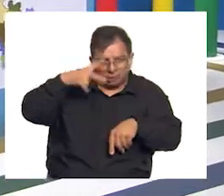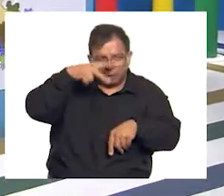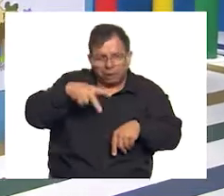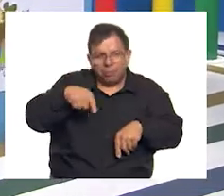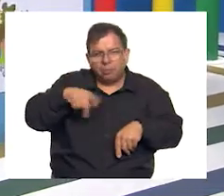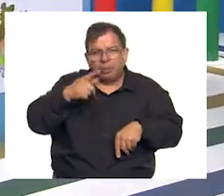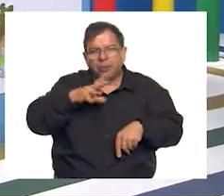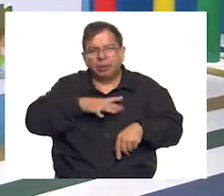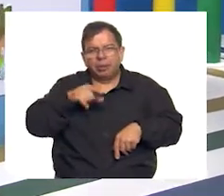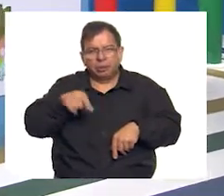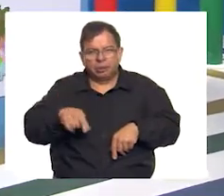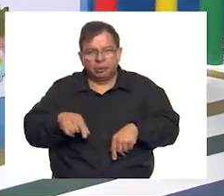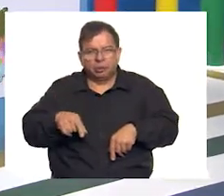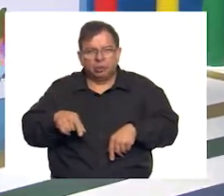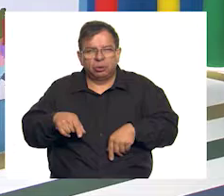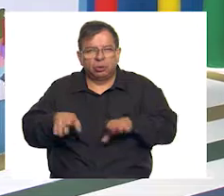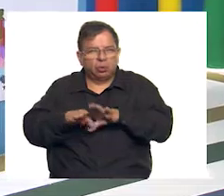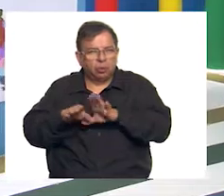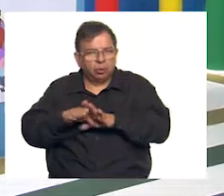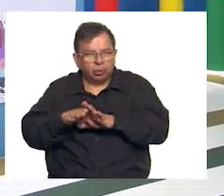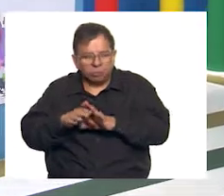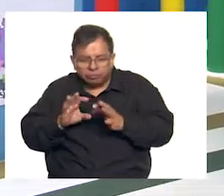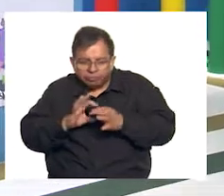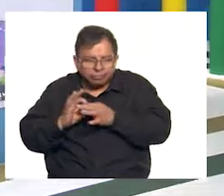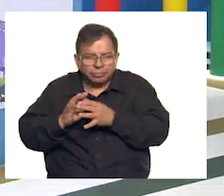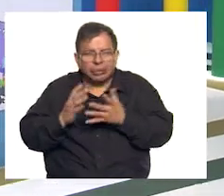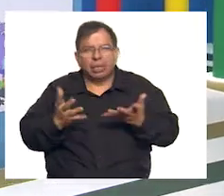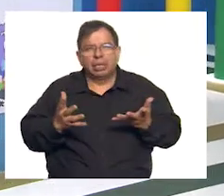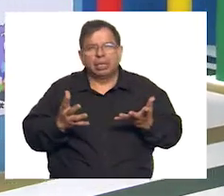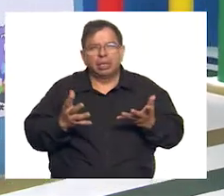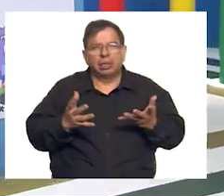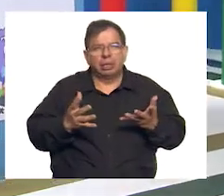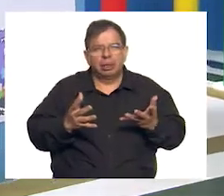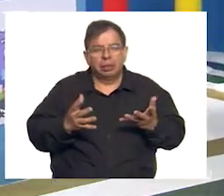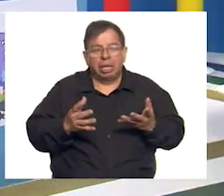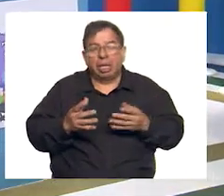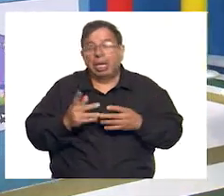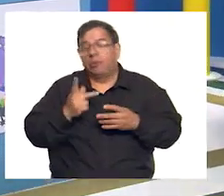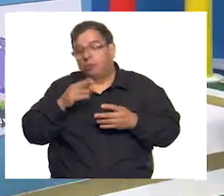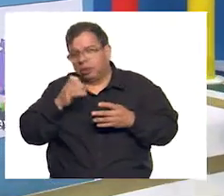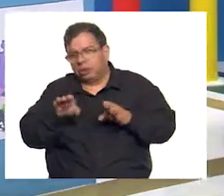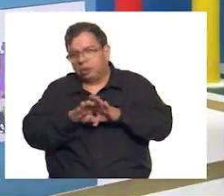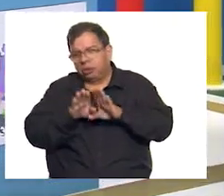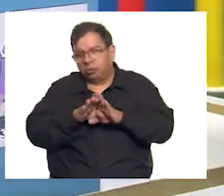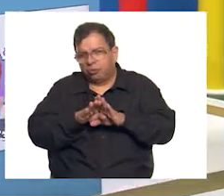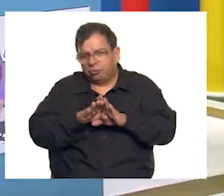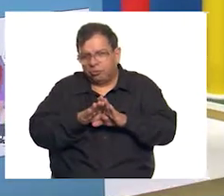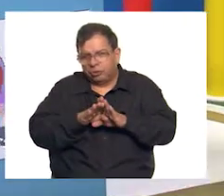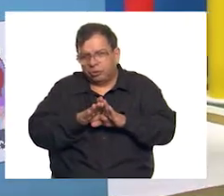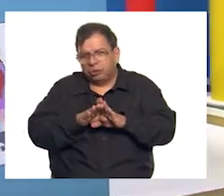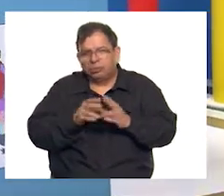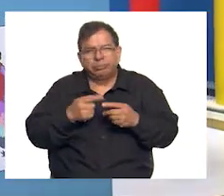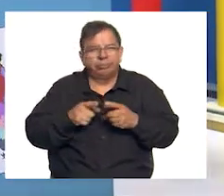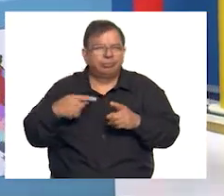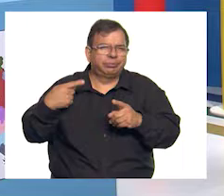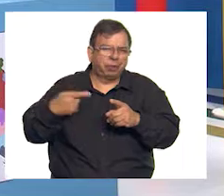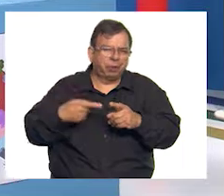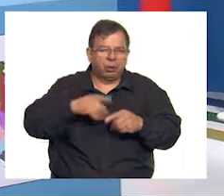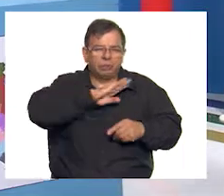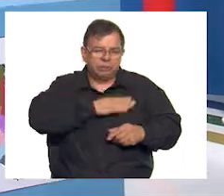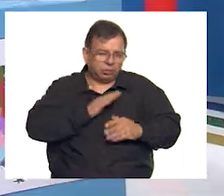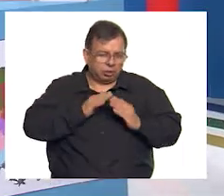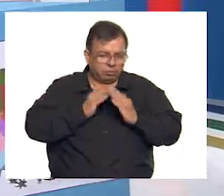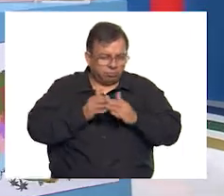en realidad mantienen pocos vínculos entre sí, mientras que la pluriculturalidad pues es lo que ha sucedido desde la conquista